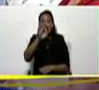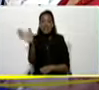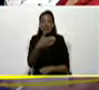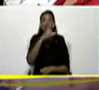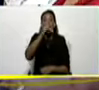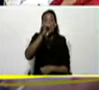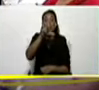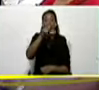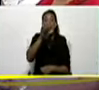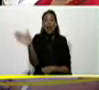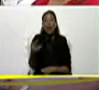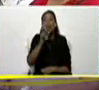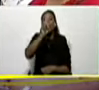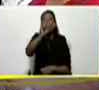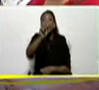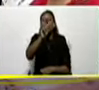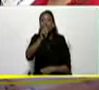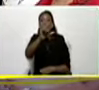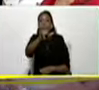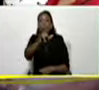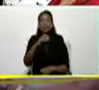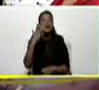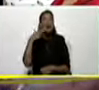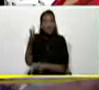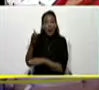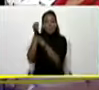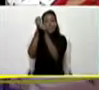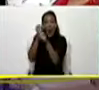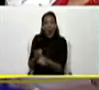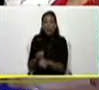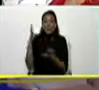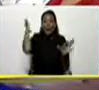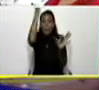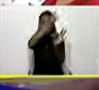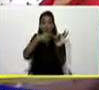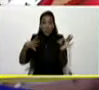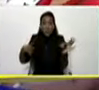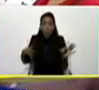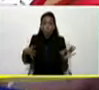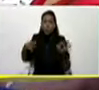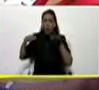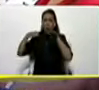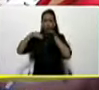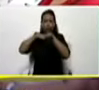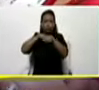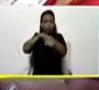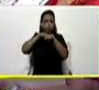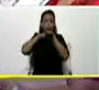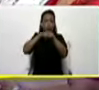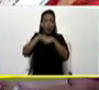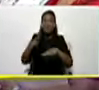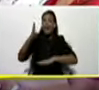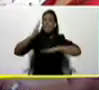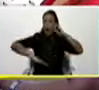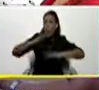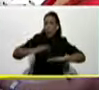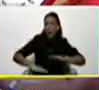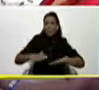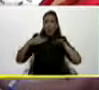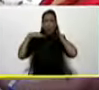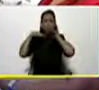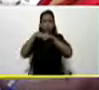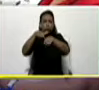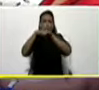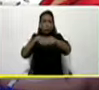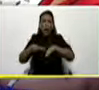allá. Ya voy para allá. Vengo del Amazonas. Vengo de Barlovento. Vengo